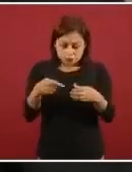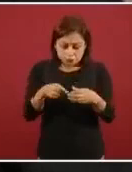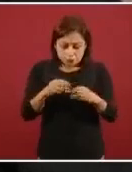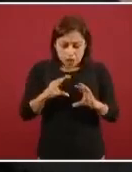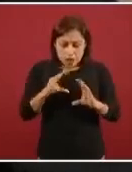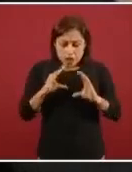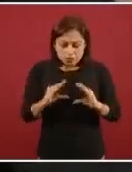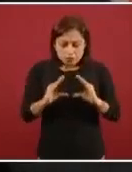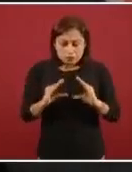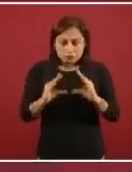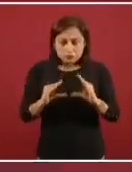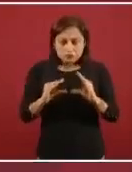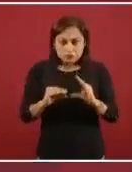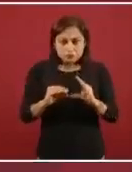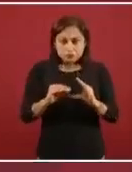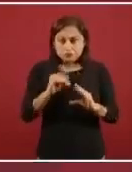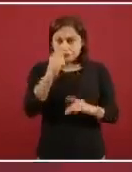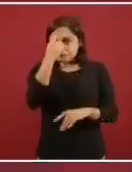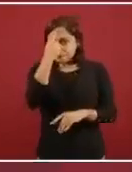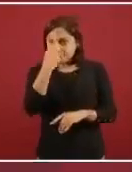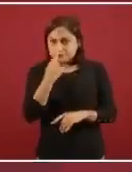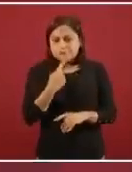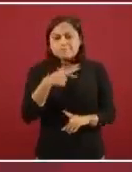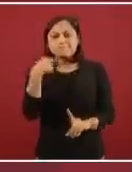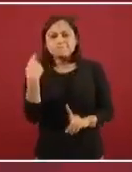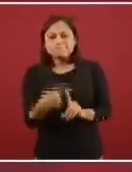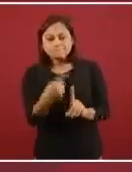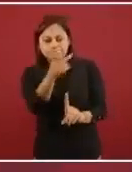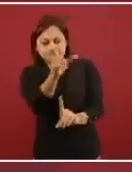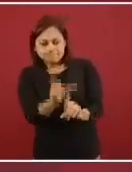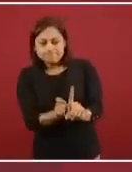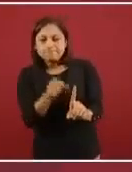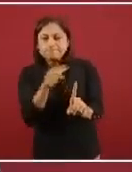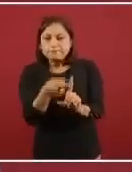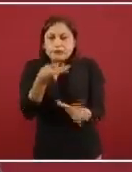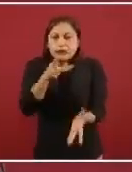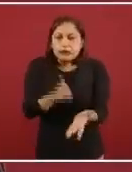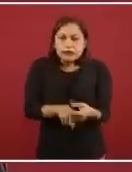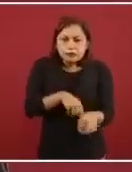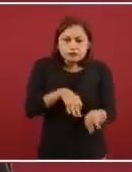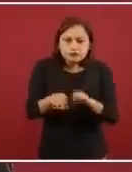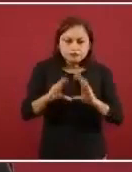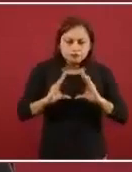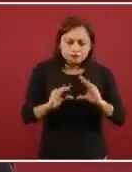quienes ingresan. Se está haciendo un trabajo profesional para